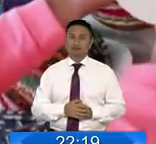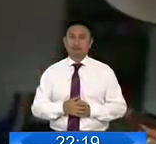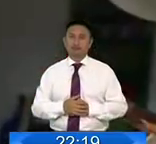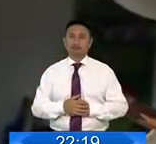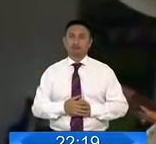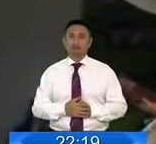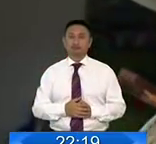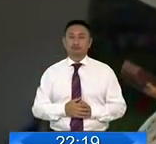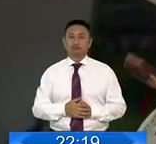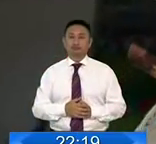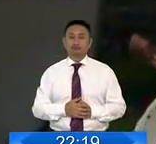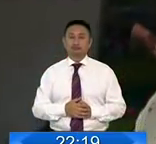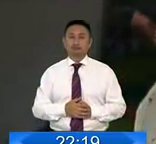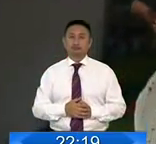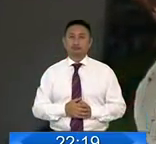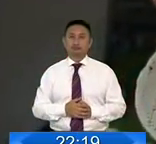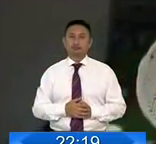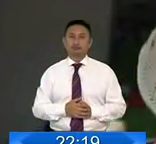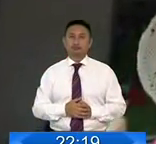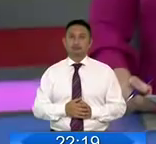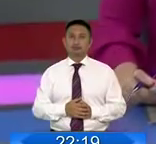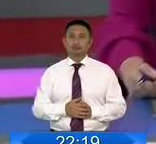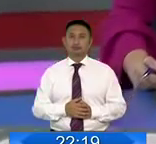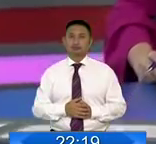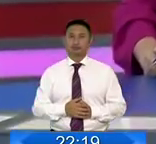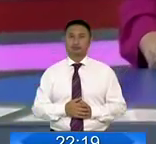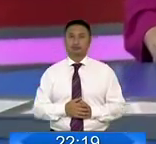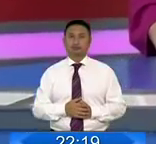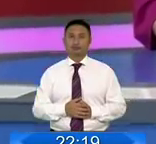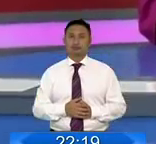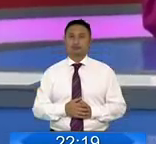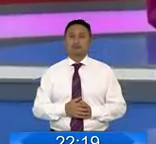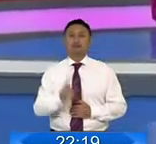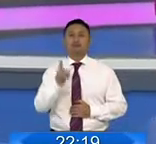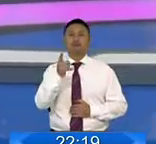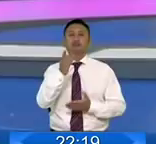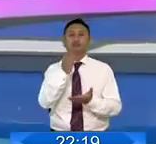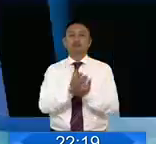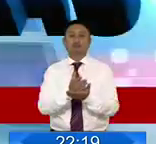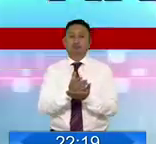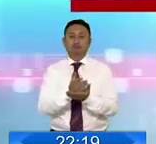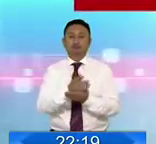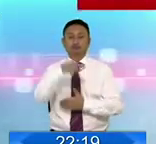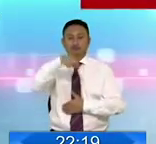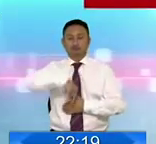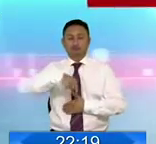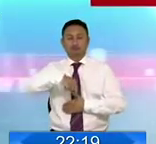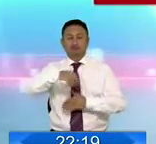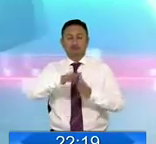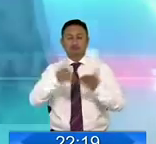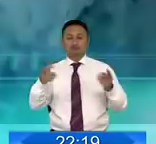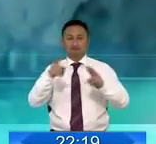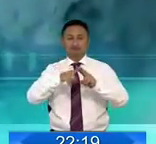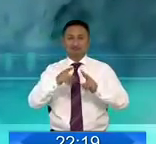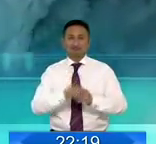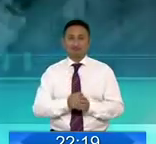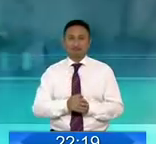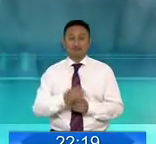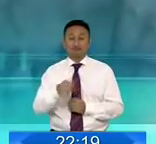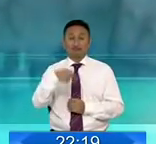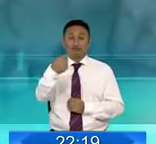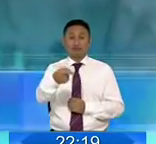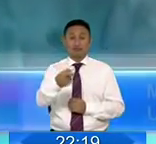Informó Patricia Aldaz. Momento de nuestra primera pausa aquí en la emisión estelar del Comercio TV. Más